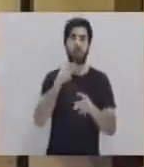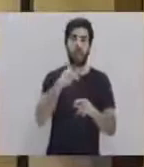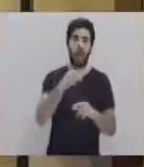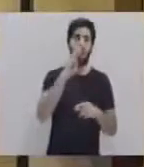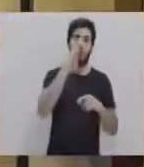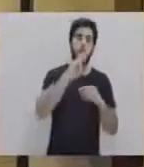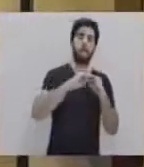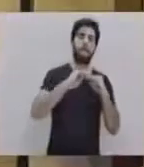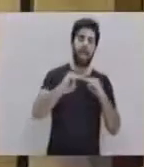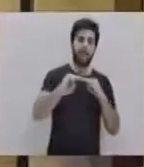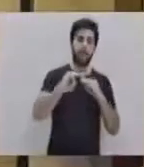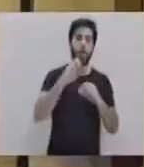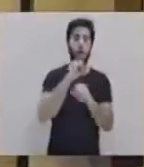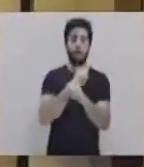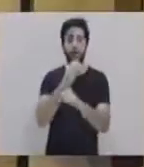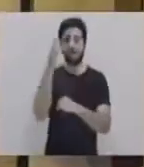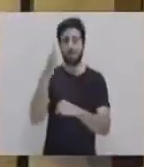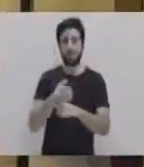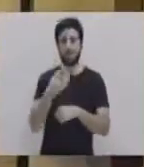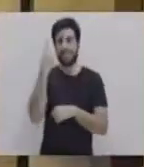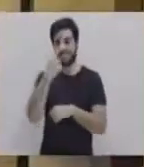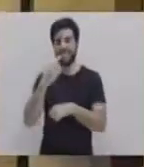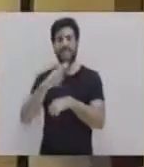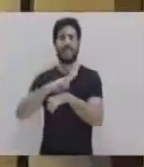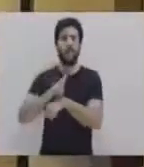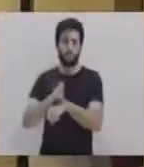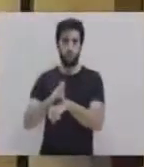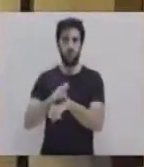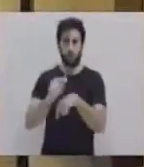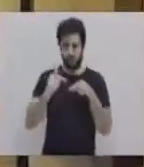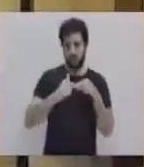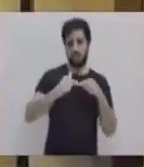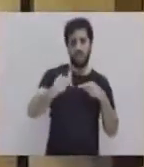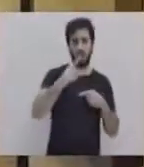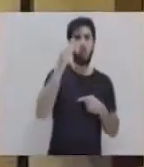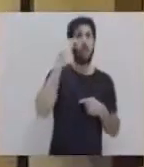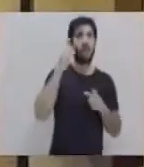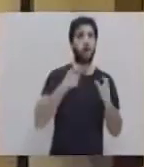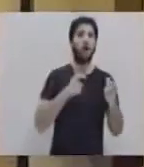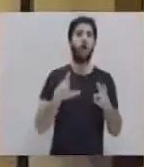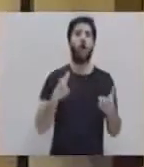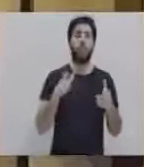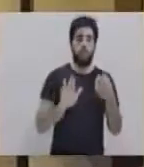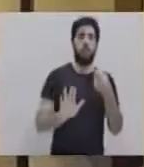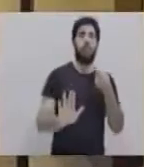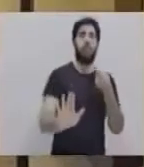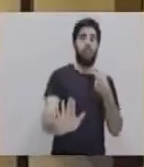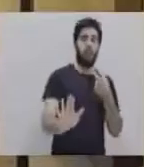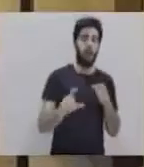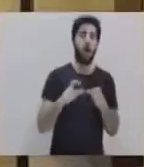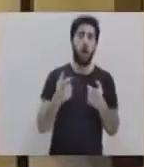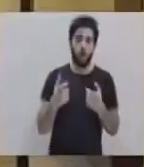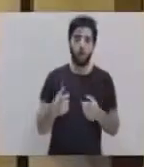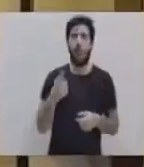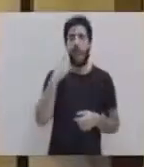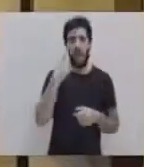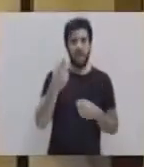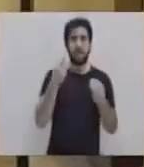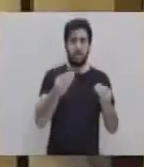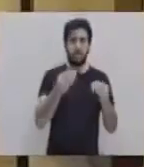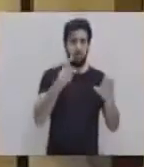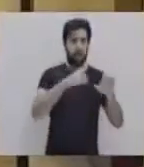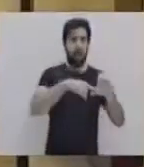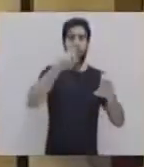da metro por segundo recorrido, y así usted sabe cuál es la distancia adecuada y la velocidad que debe circular. Perfecto. Sí, es que tantos